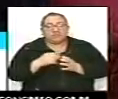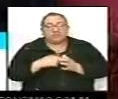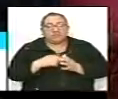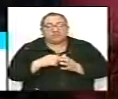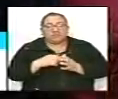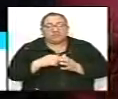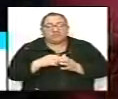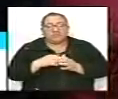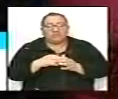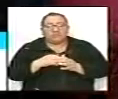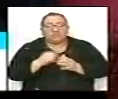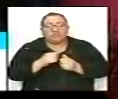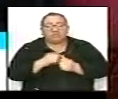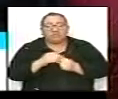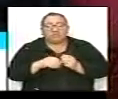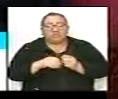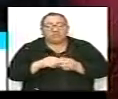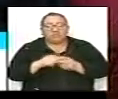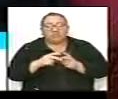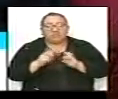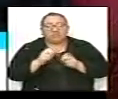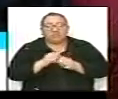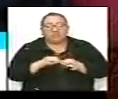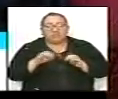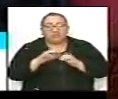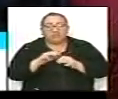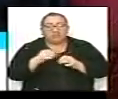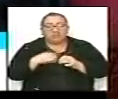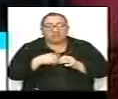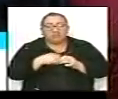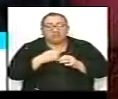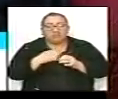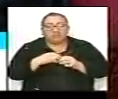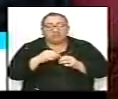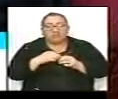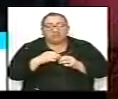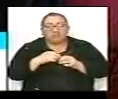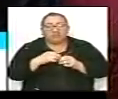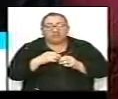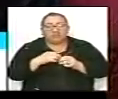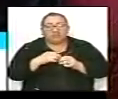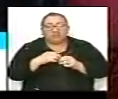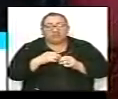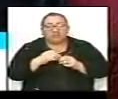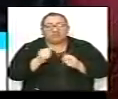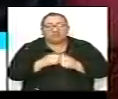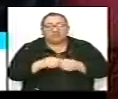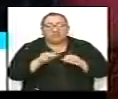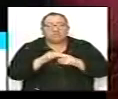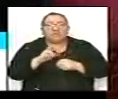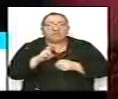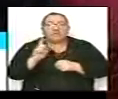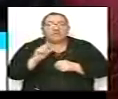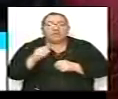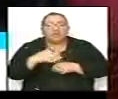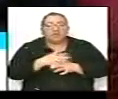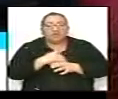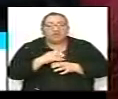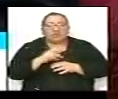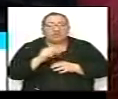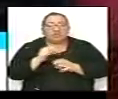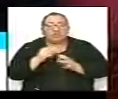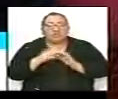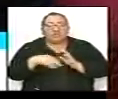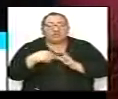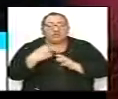debate nacional sobre los temas más importantes que están ocurriendo en nuestro país. El tema más importante para el señor Vizcarra, reitero, era pues la no reelección de